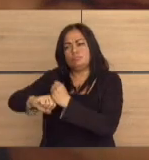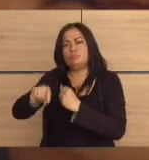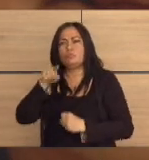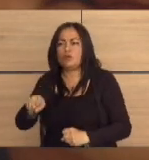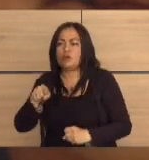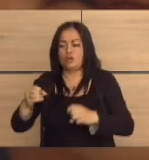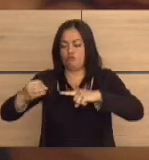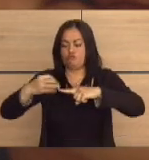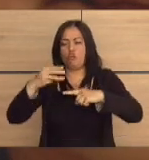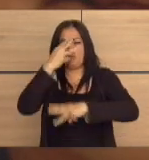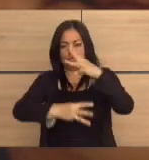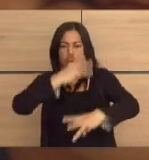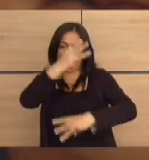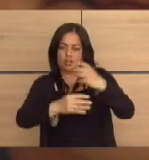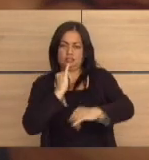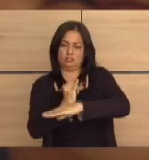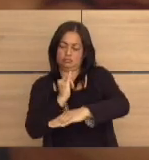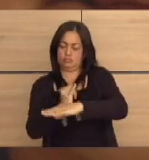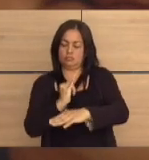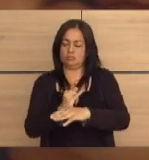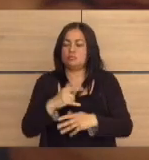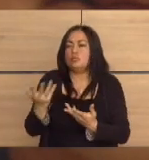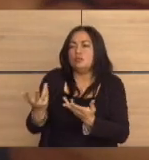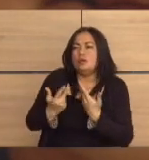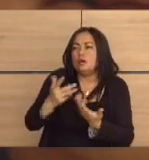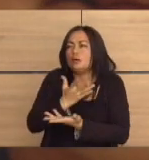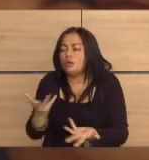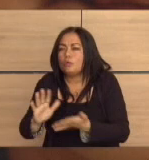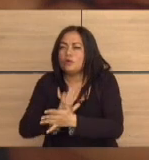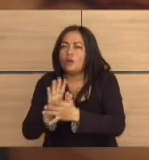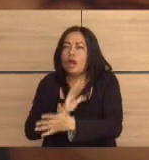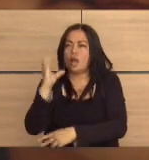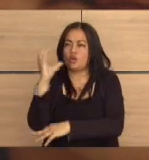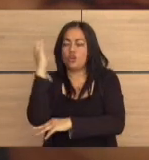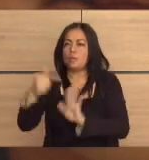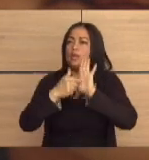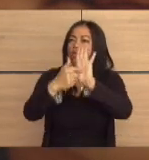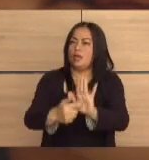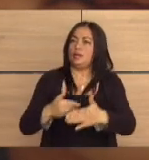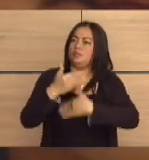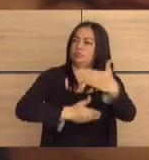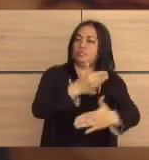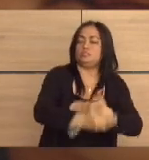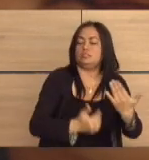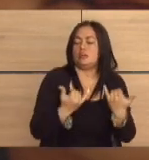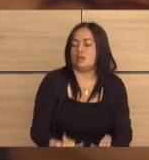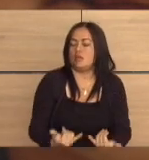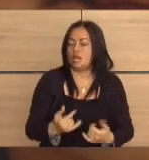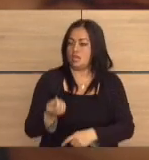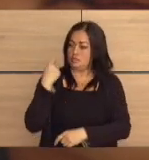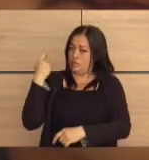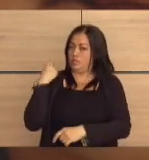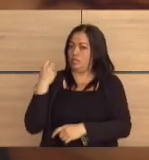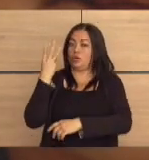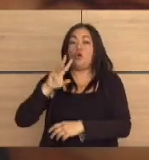Mundial de Inclusión, que tuvimos la gran oportunidad de que UNESCO nos eligiera como país para adelantar esta reflexión, y hace 8 días en